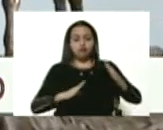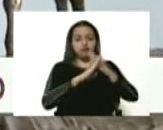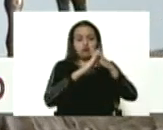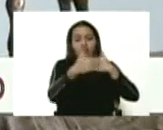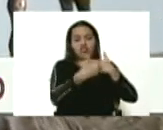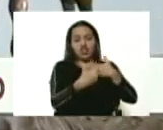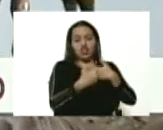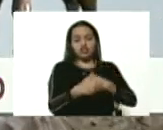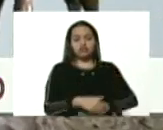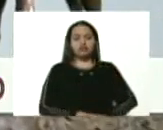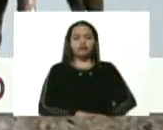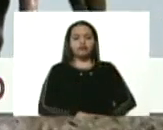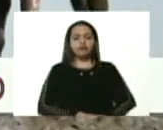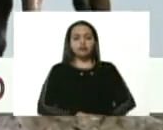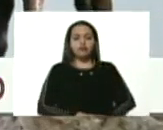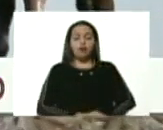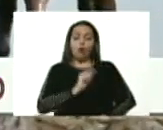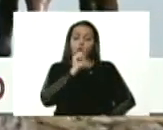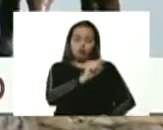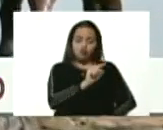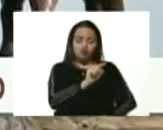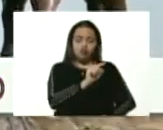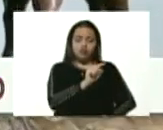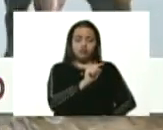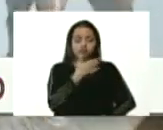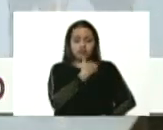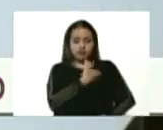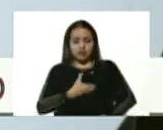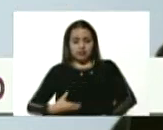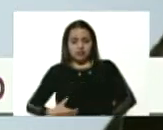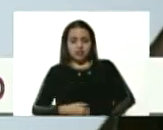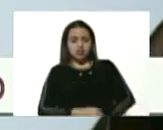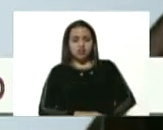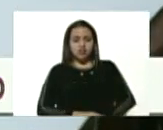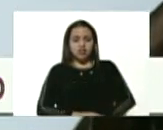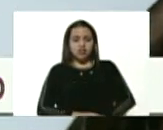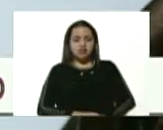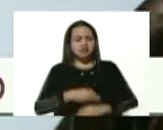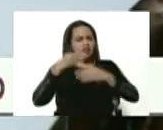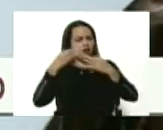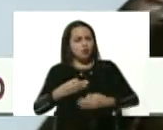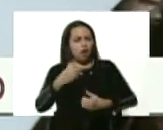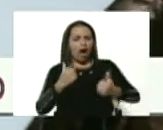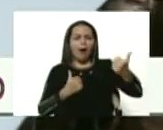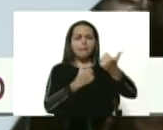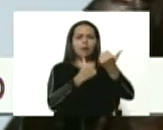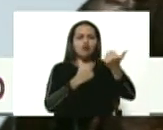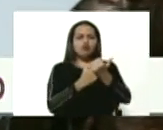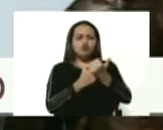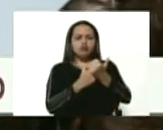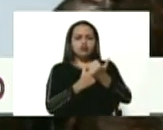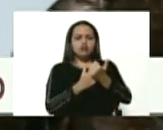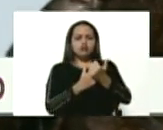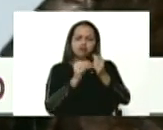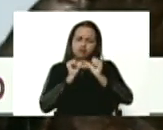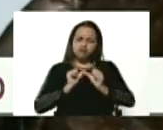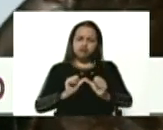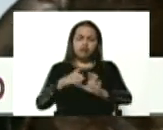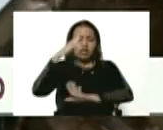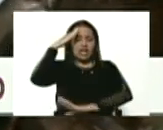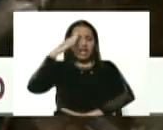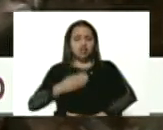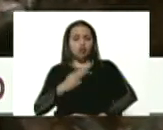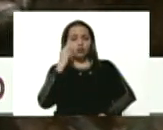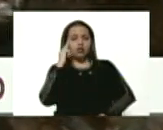tienen. Cuente usted, mi comandante en jefe, con el apoyo incondicional de su ejército bolivariano ante